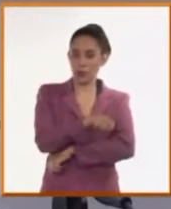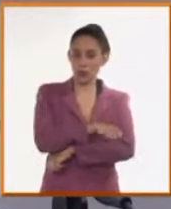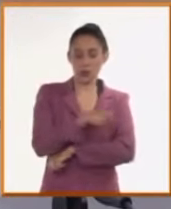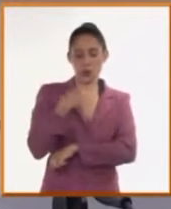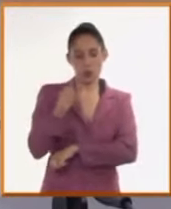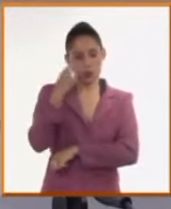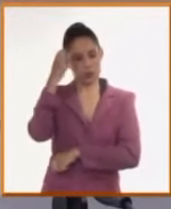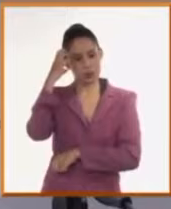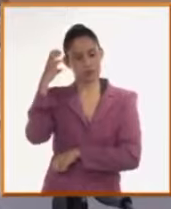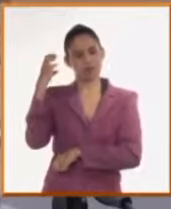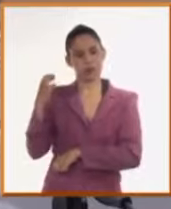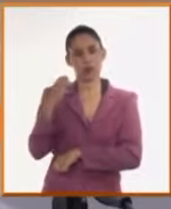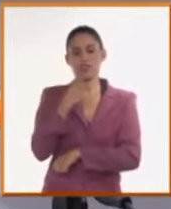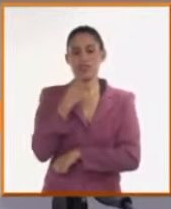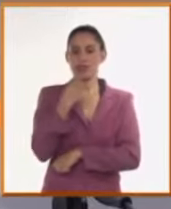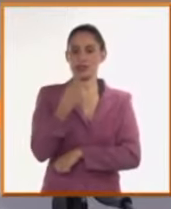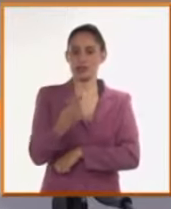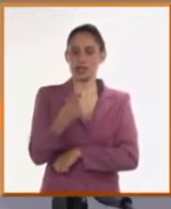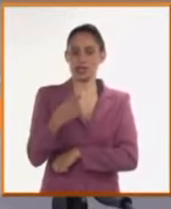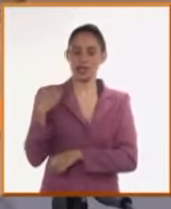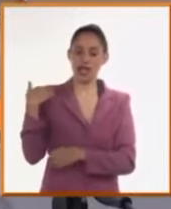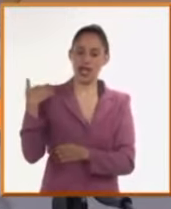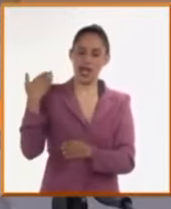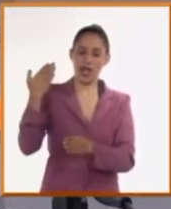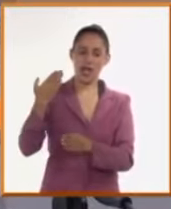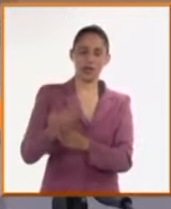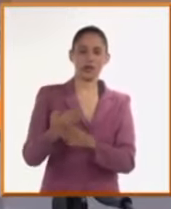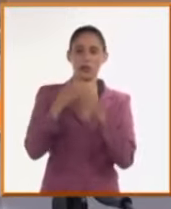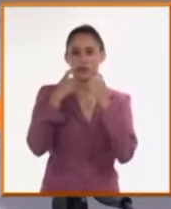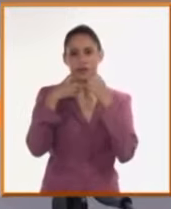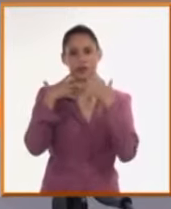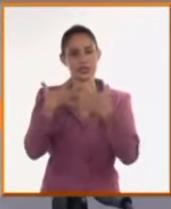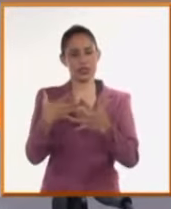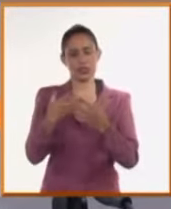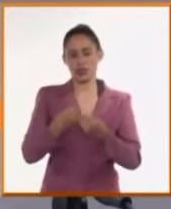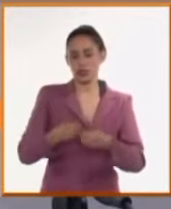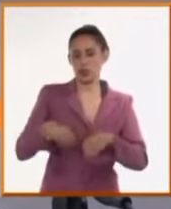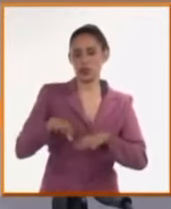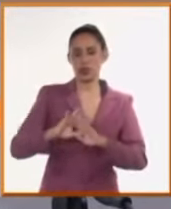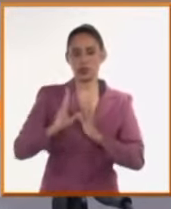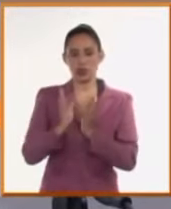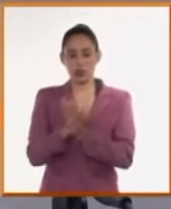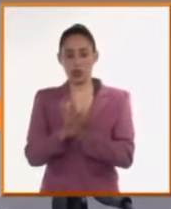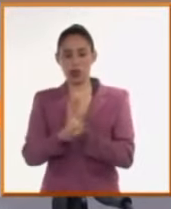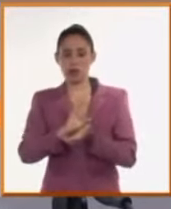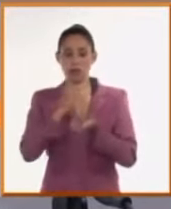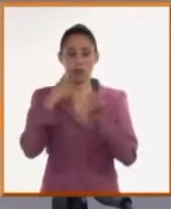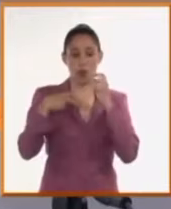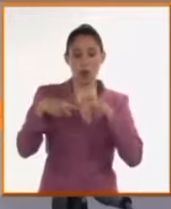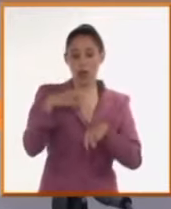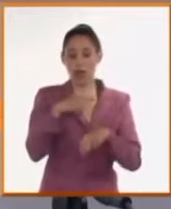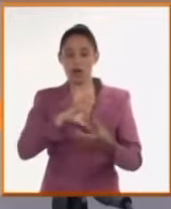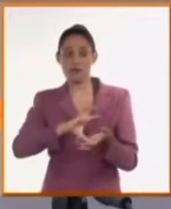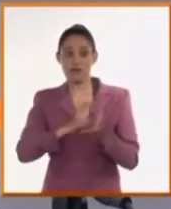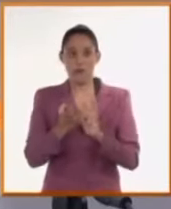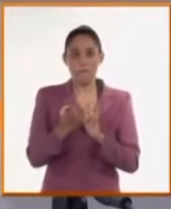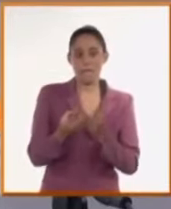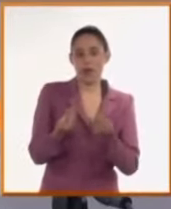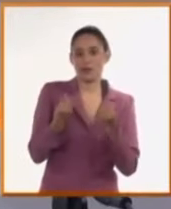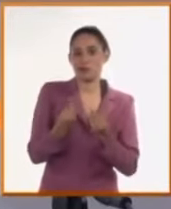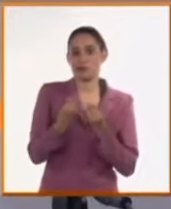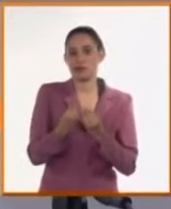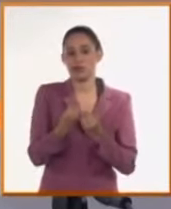gobierno ha hecho en todos estos años las más intensas gestiones que muchas han de ser discretas y